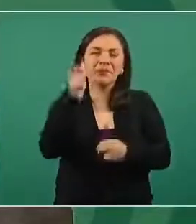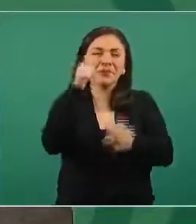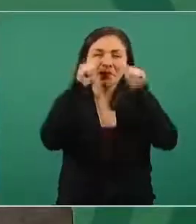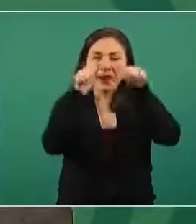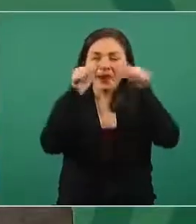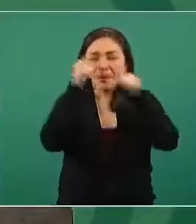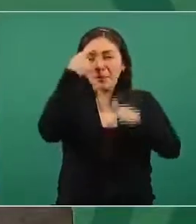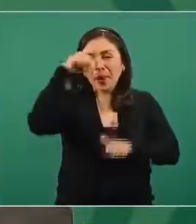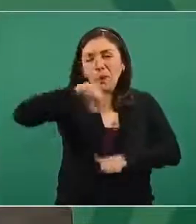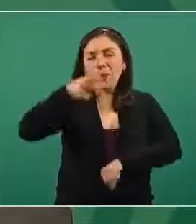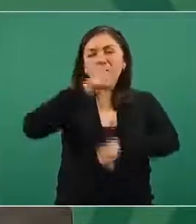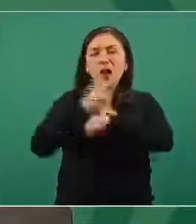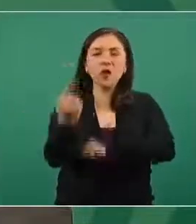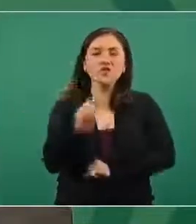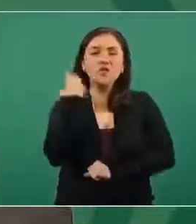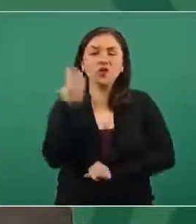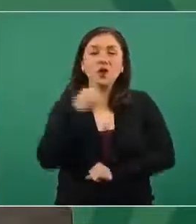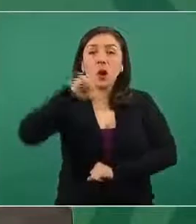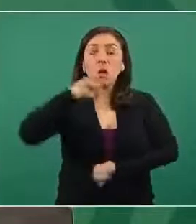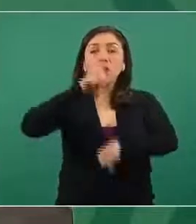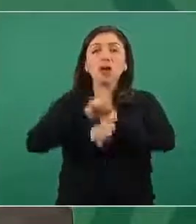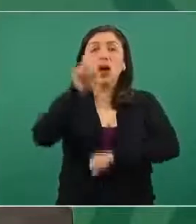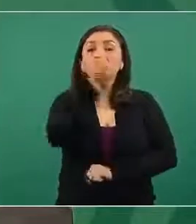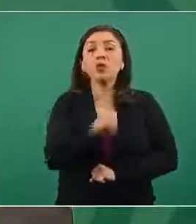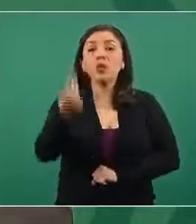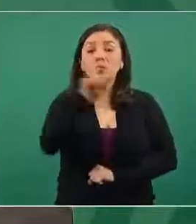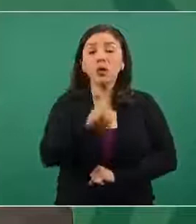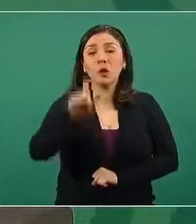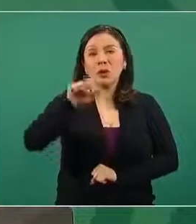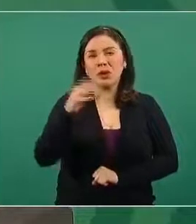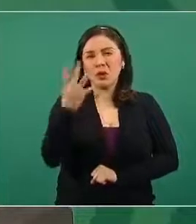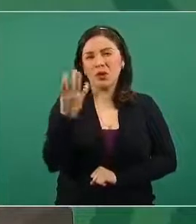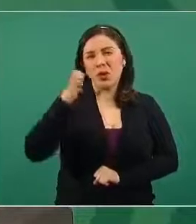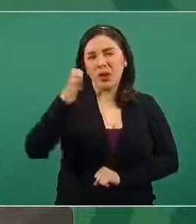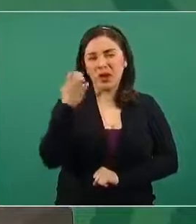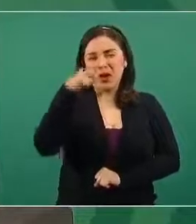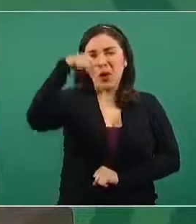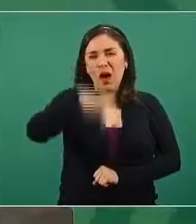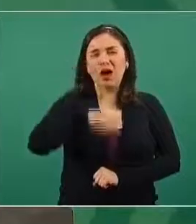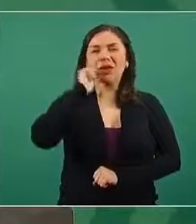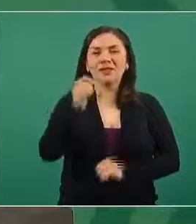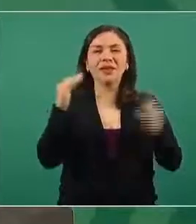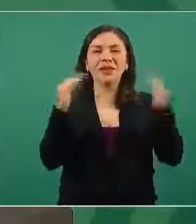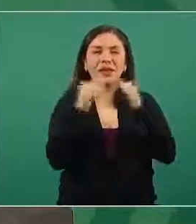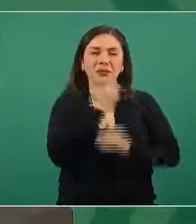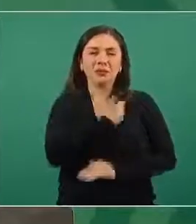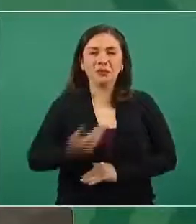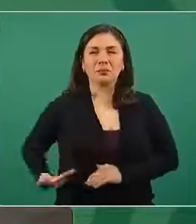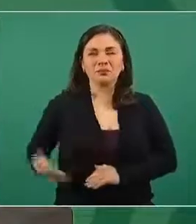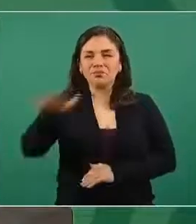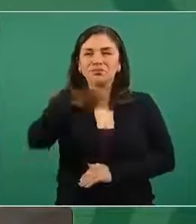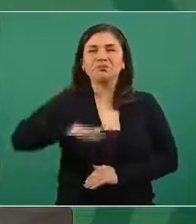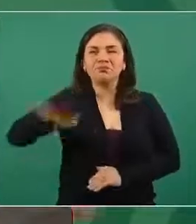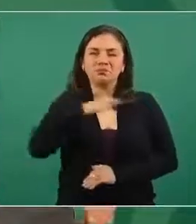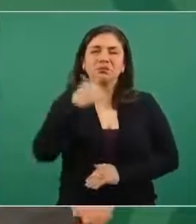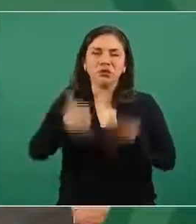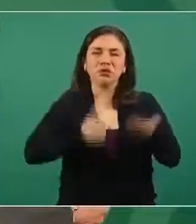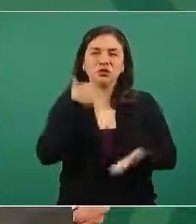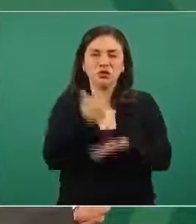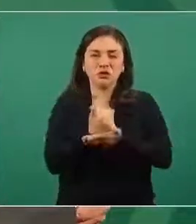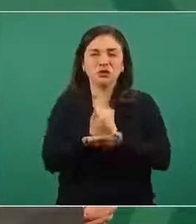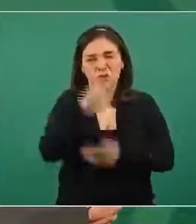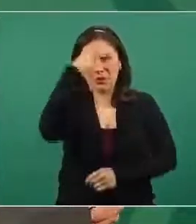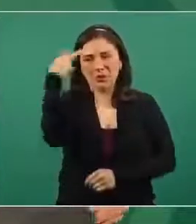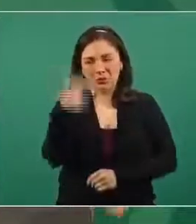de esta noche. Hoy es domingo 24 de enero, estamos transmitiendo desde el Palacio Nacional aquí en la